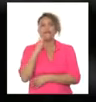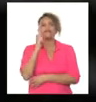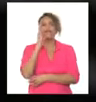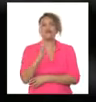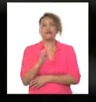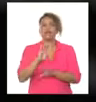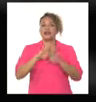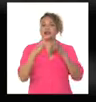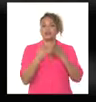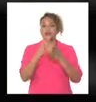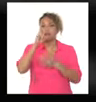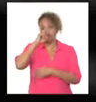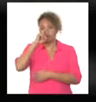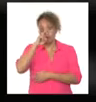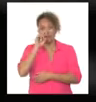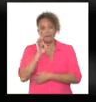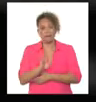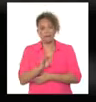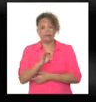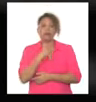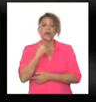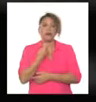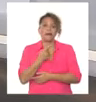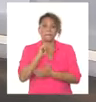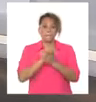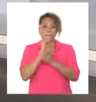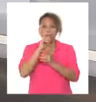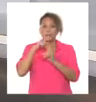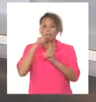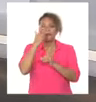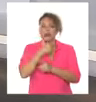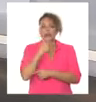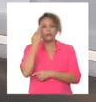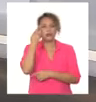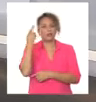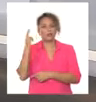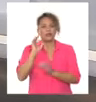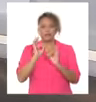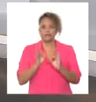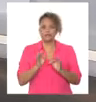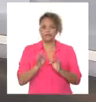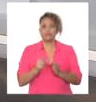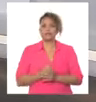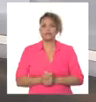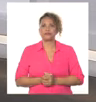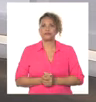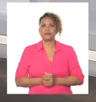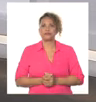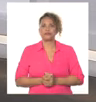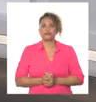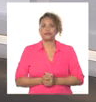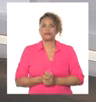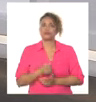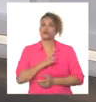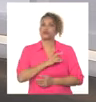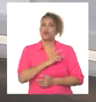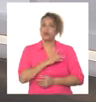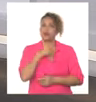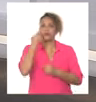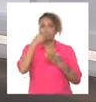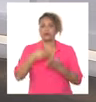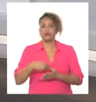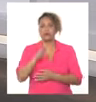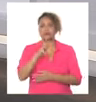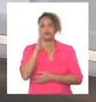latitudes, Marta Valdés se nos queda eterna hecha canción. Conmueve la partida física desde este 3 de octubre de